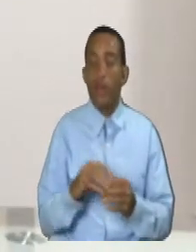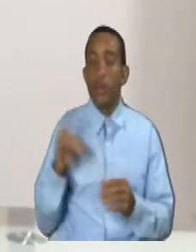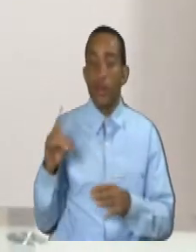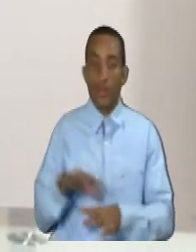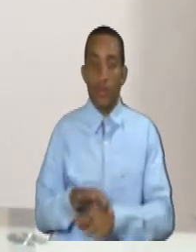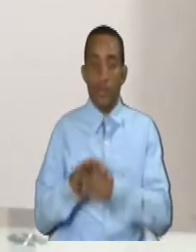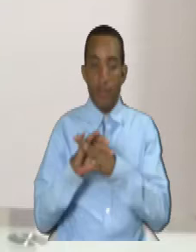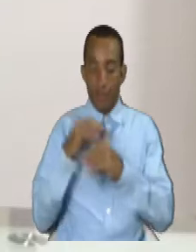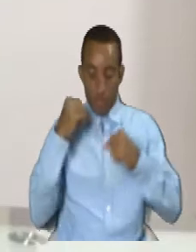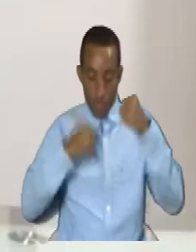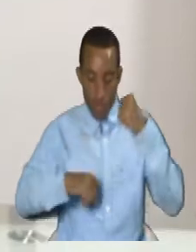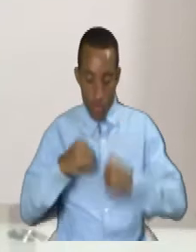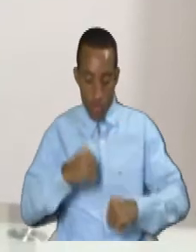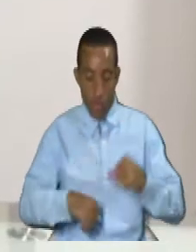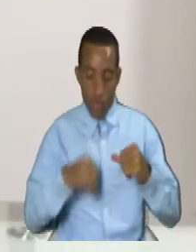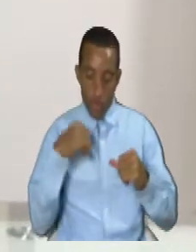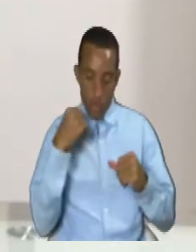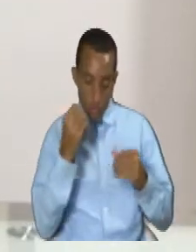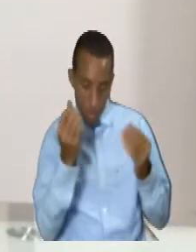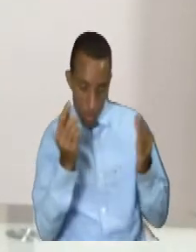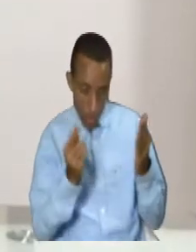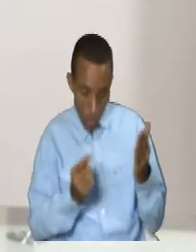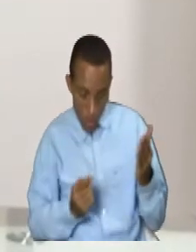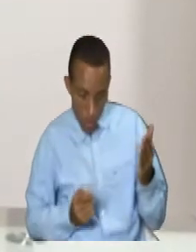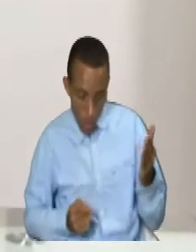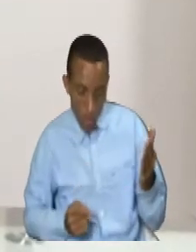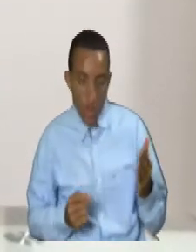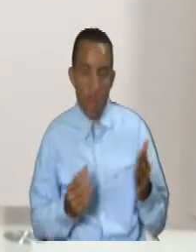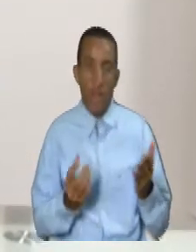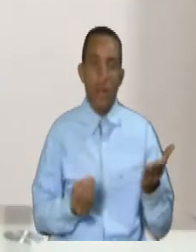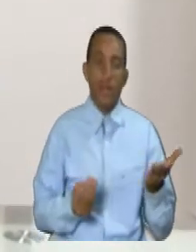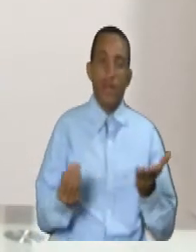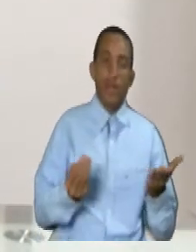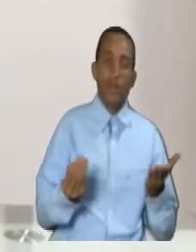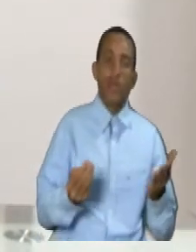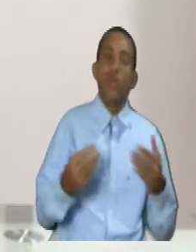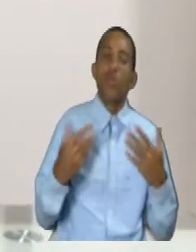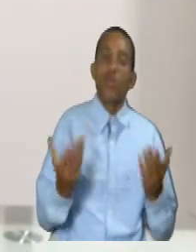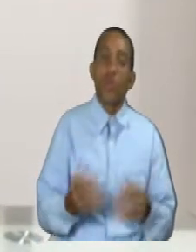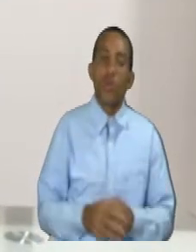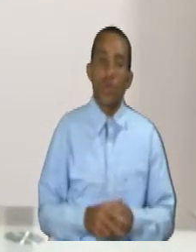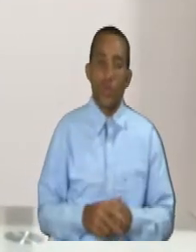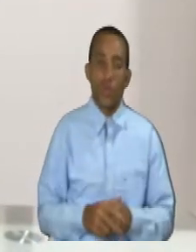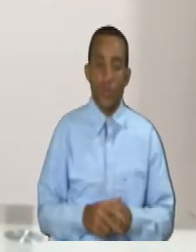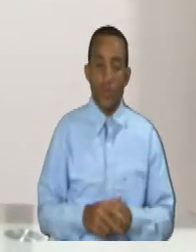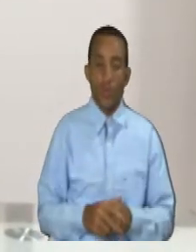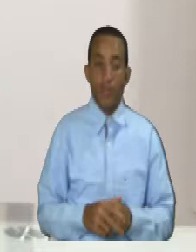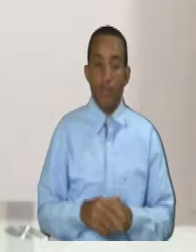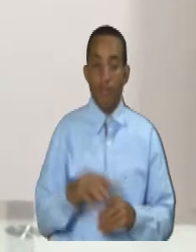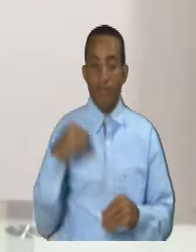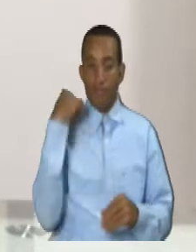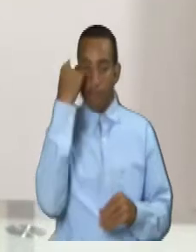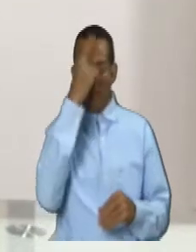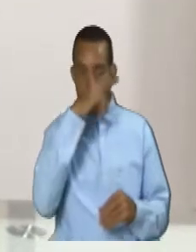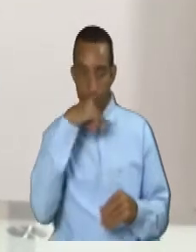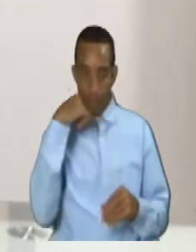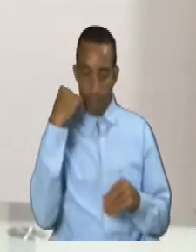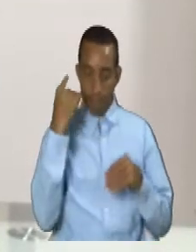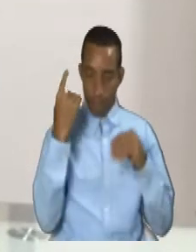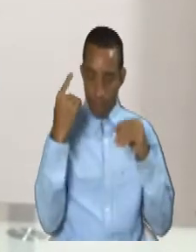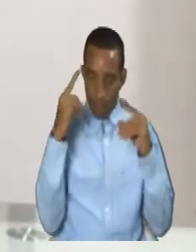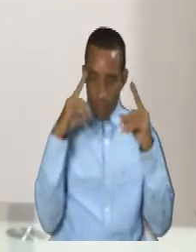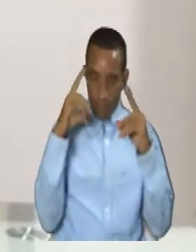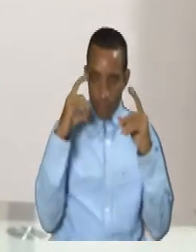estético. Aparte, contamos con servicios tales como la estética facial y corporal. ¿Qué